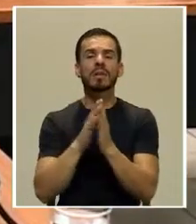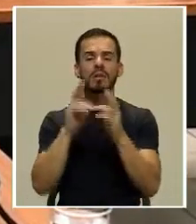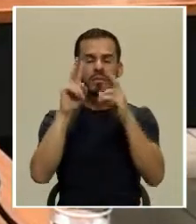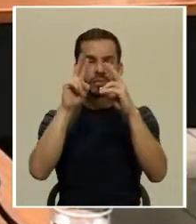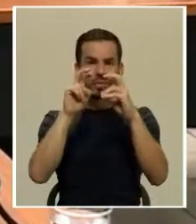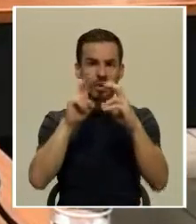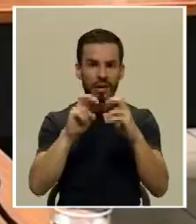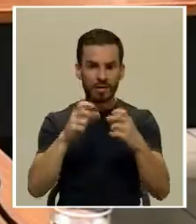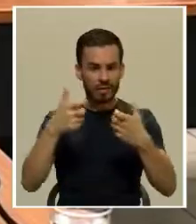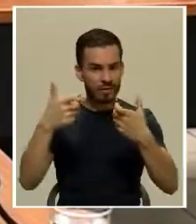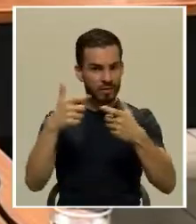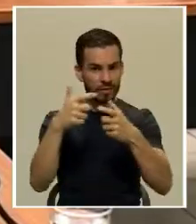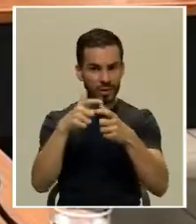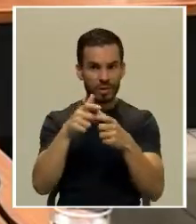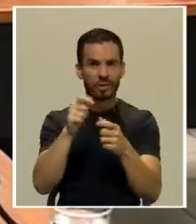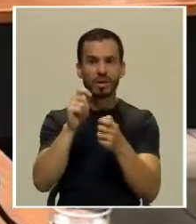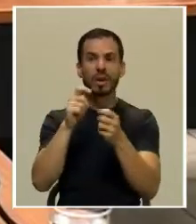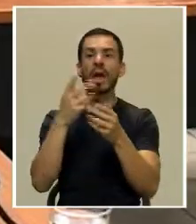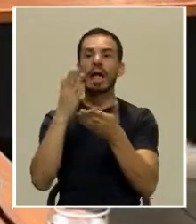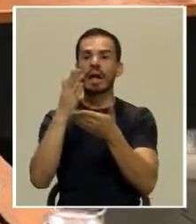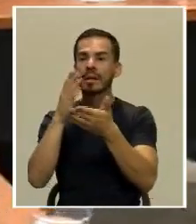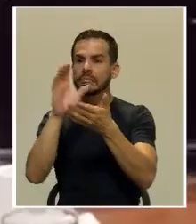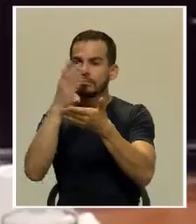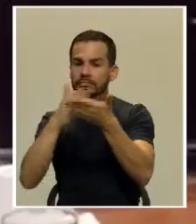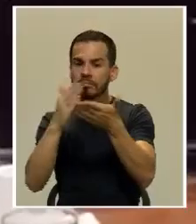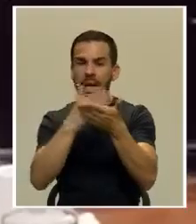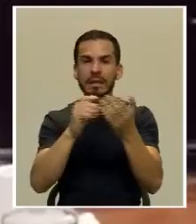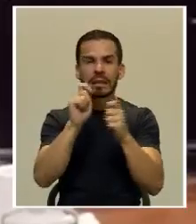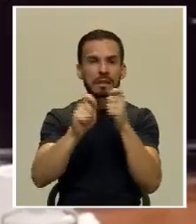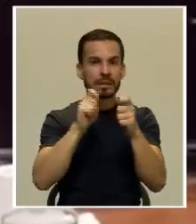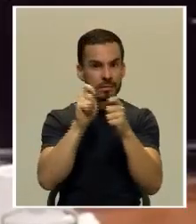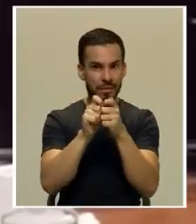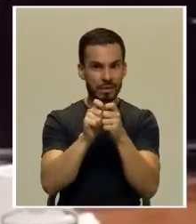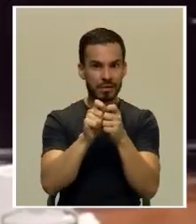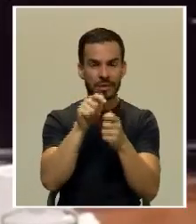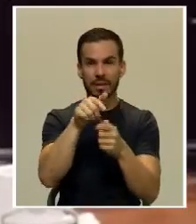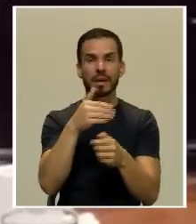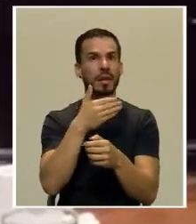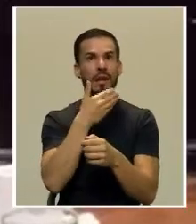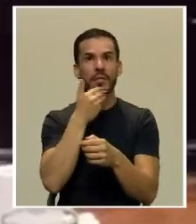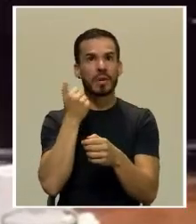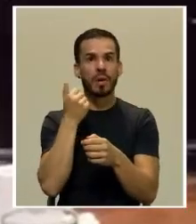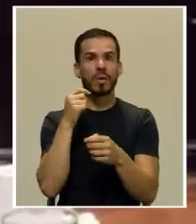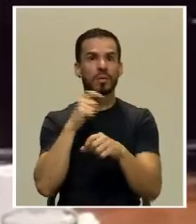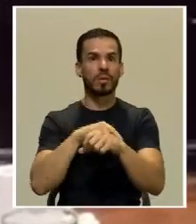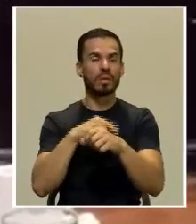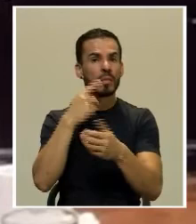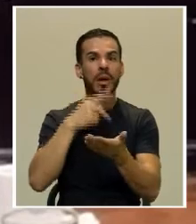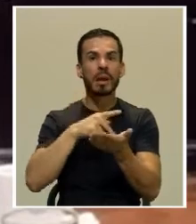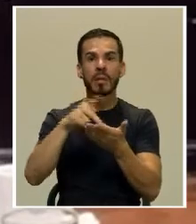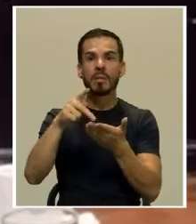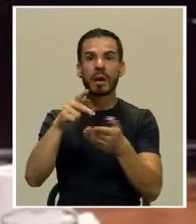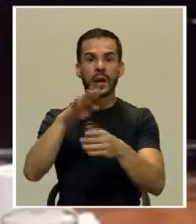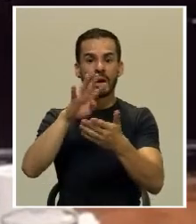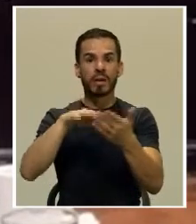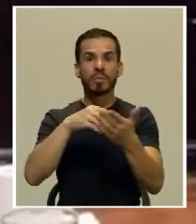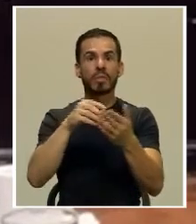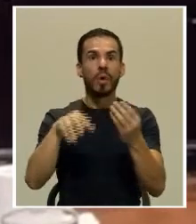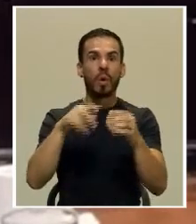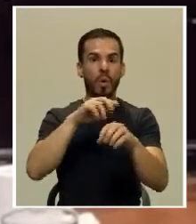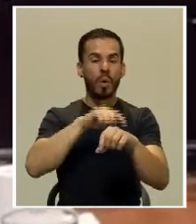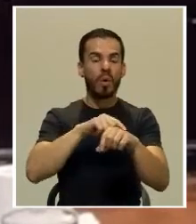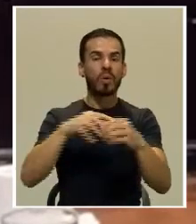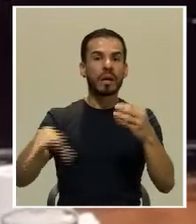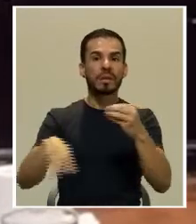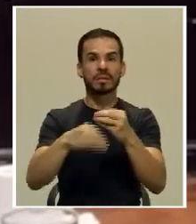una revisión y reducción en partidas específicas. No es el mejor momento para estar pagando horas extras,